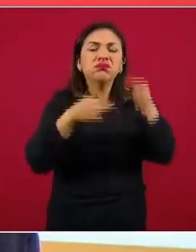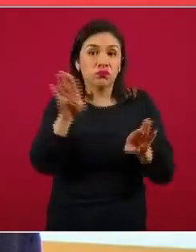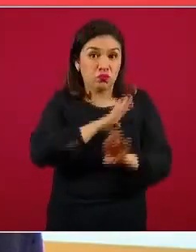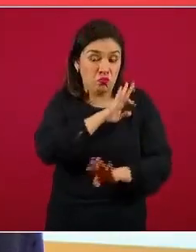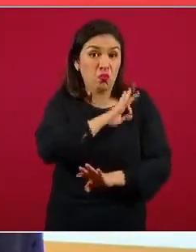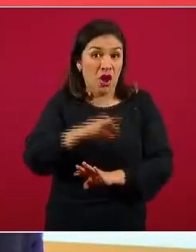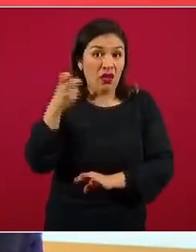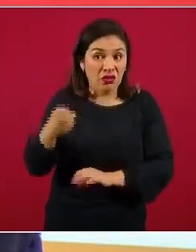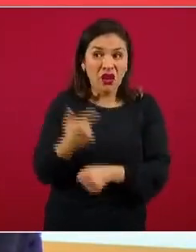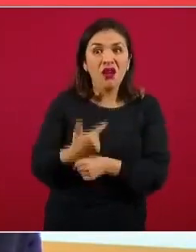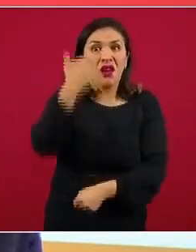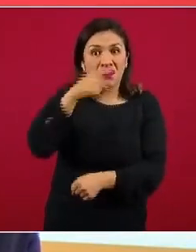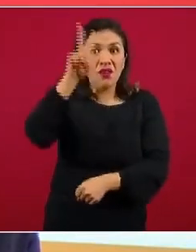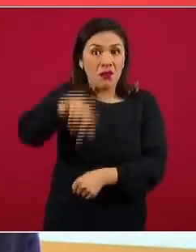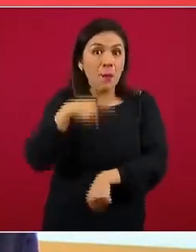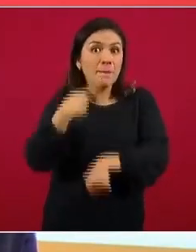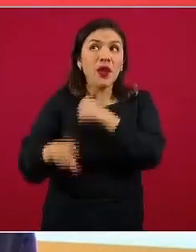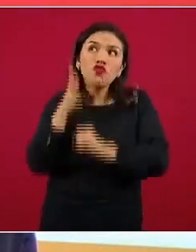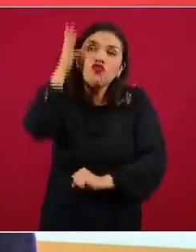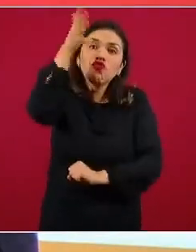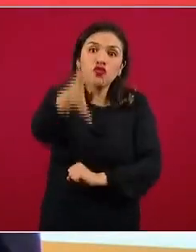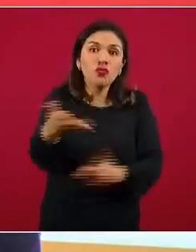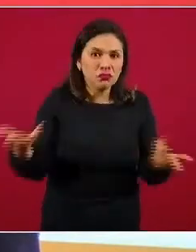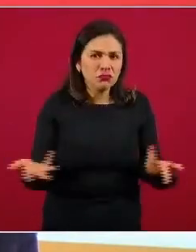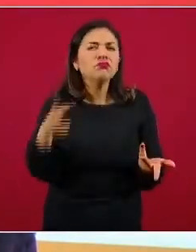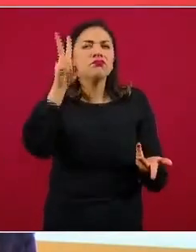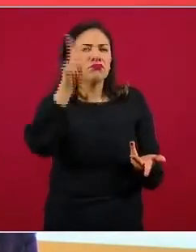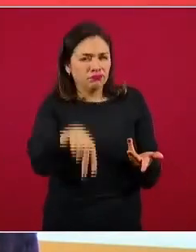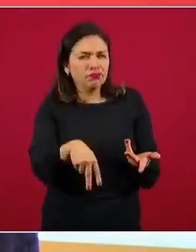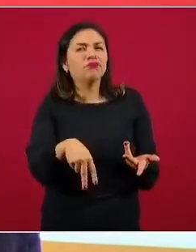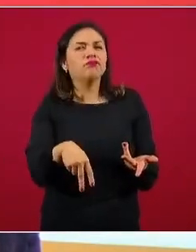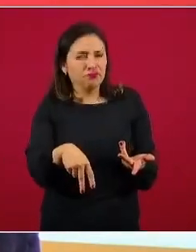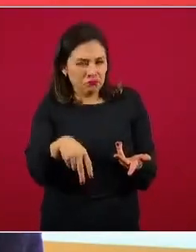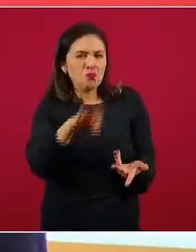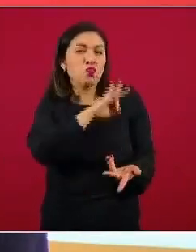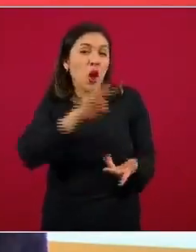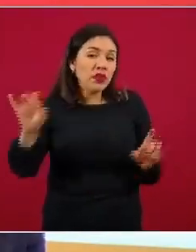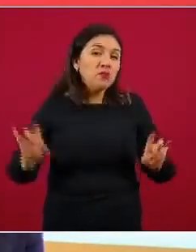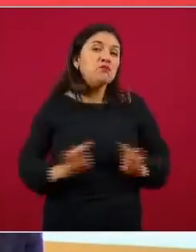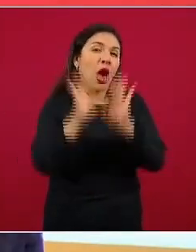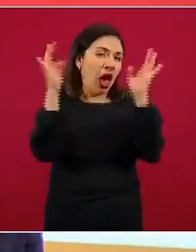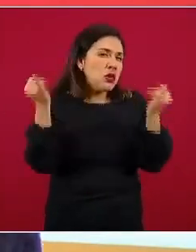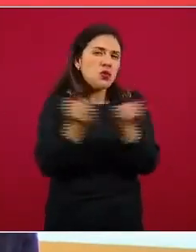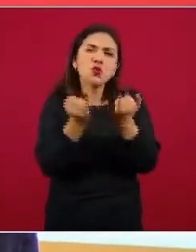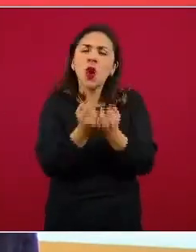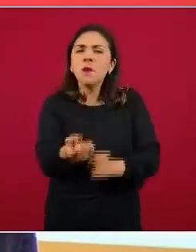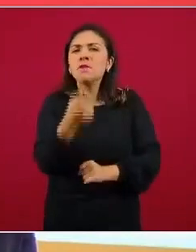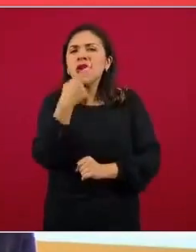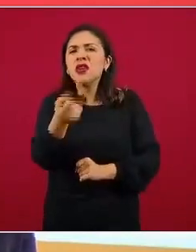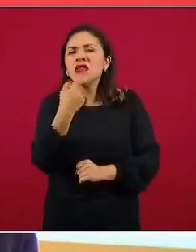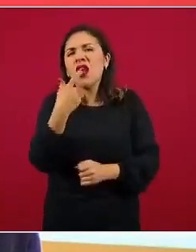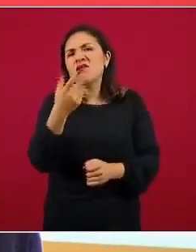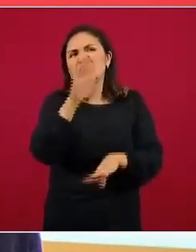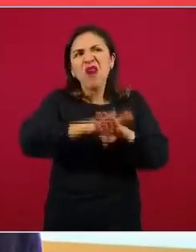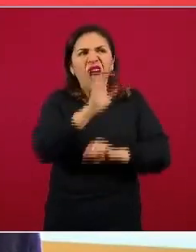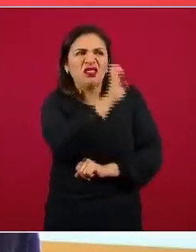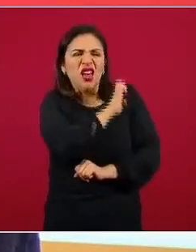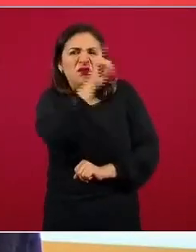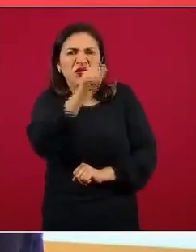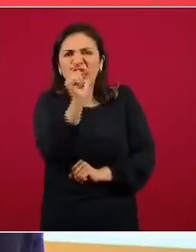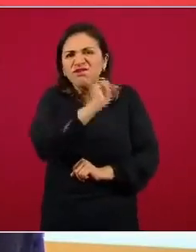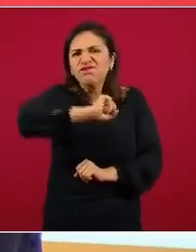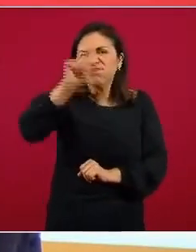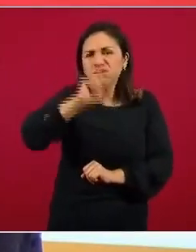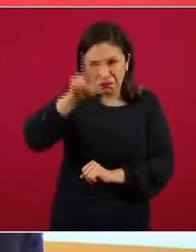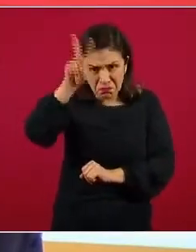riesgo potencial a futuro. Lógicamente esto puede suceder, sucede con medicamentos altamente especializados,